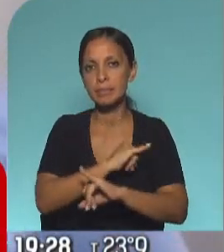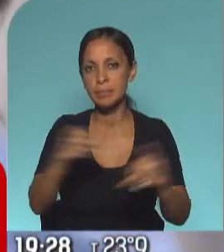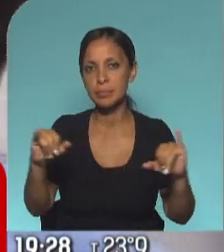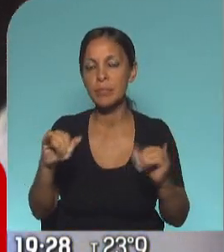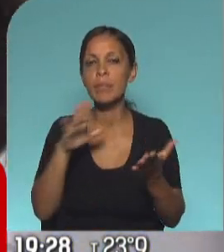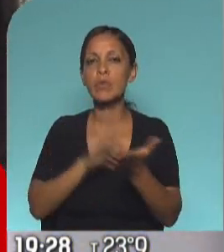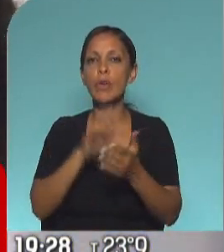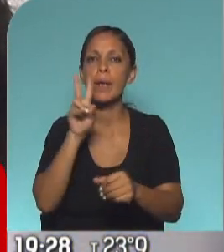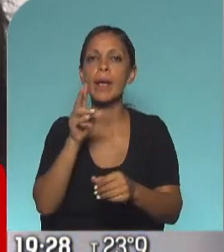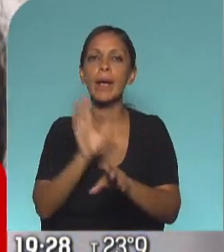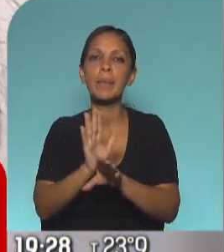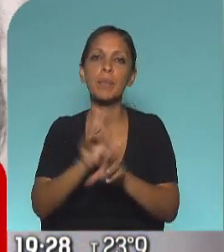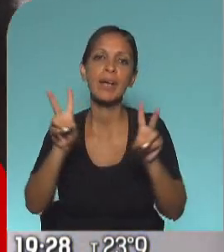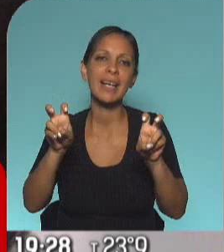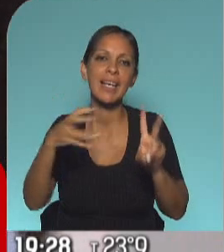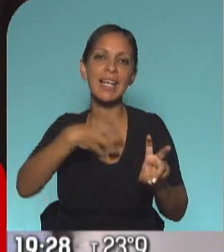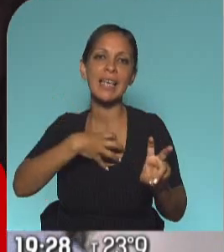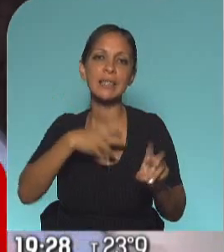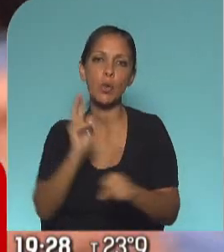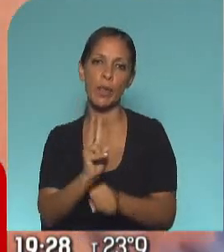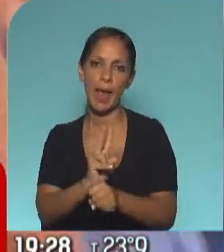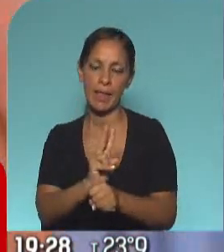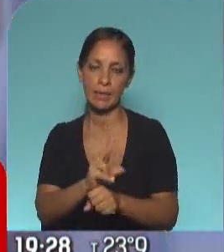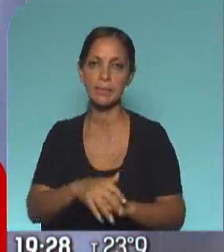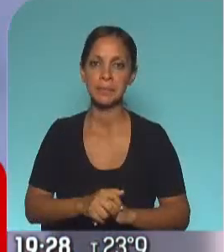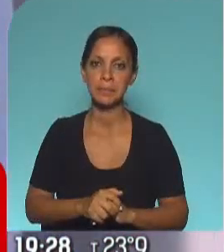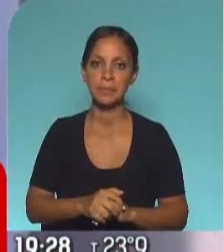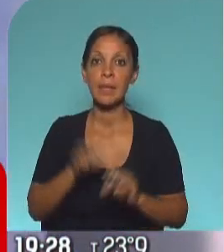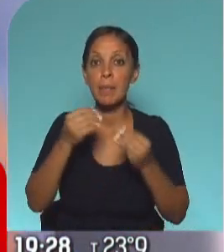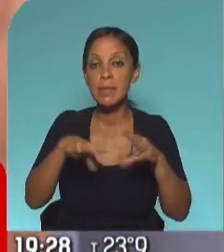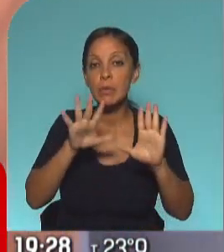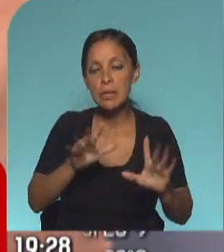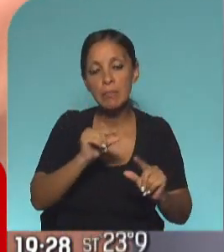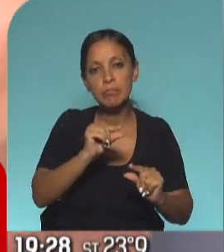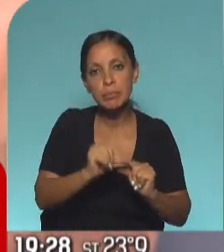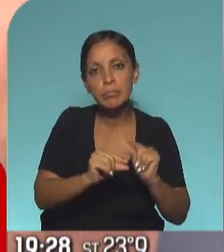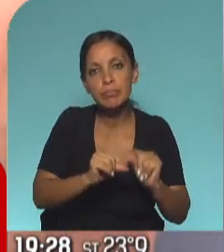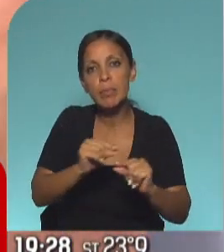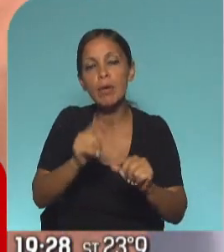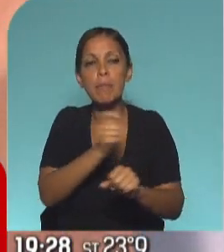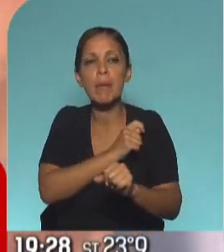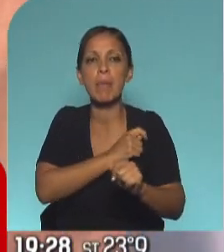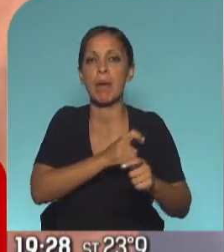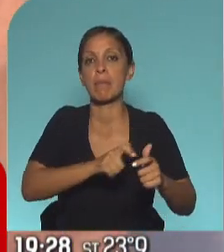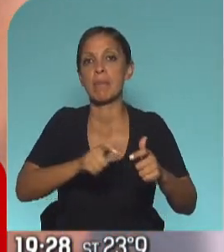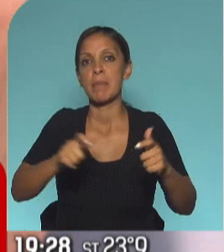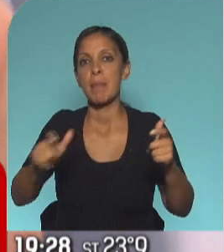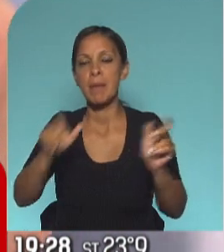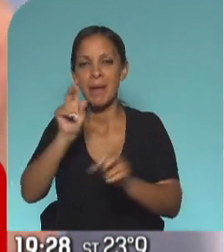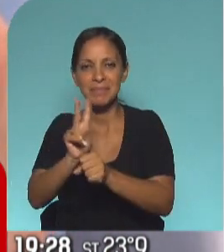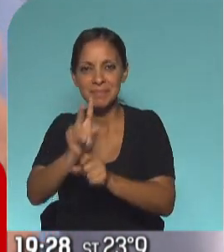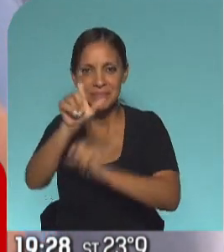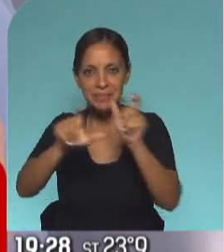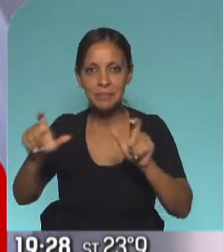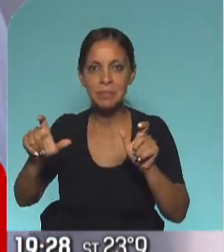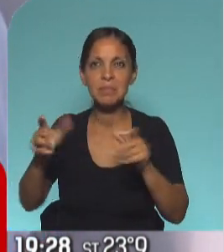cuidado, de clases cuidadas, y de eso se trata. Uh-huh. Empezamos así, de menor a mayor, vamos vacunando cada vez más, vamos protegiendo a la población, y hacia